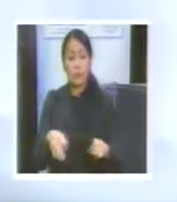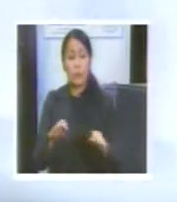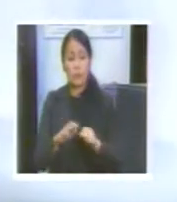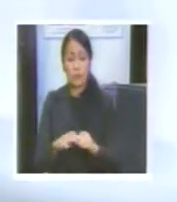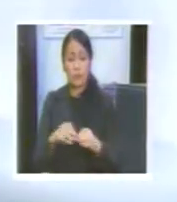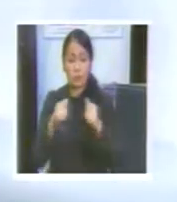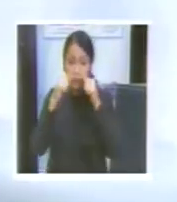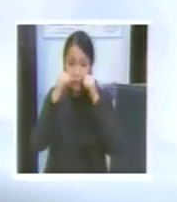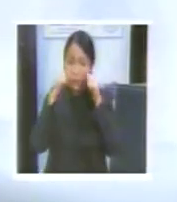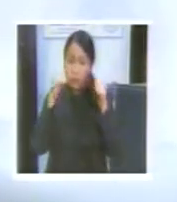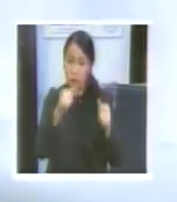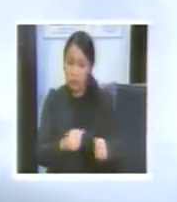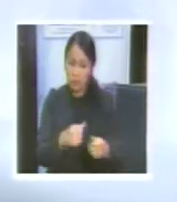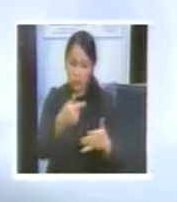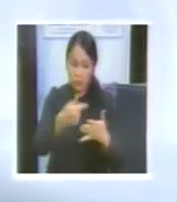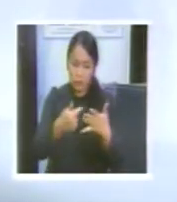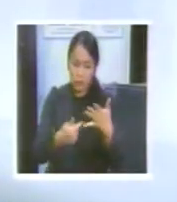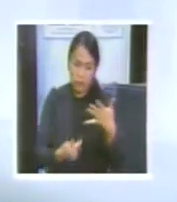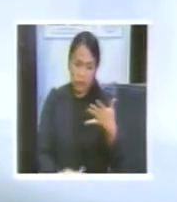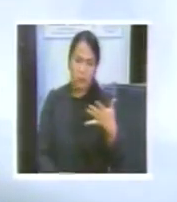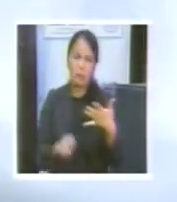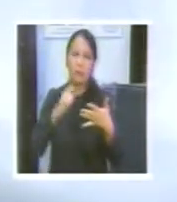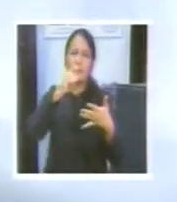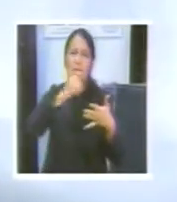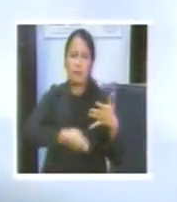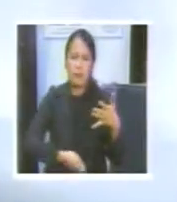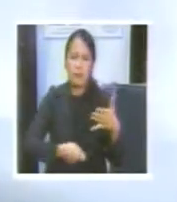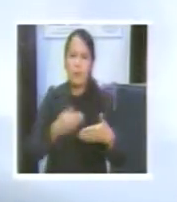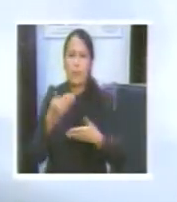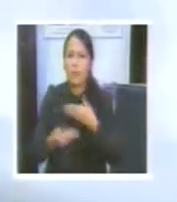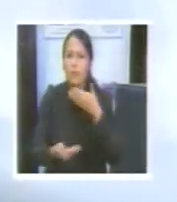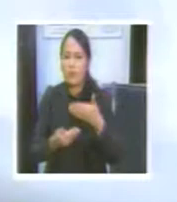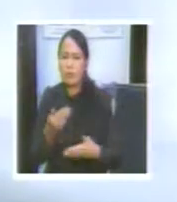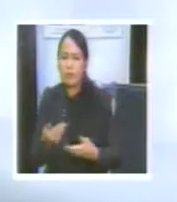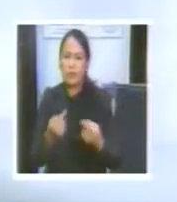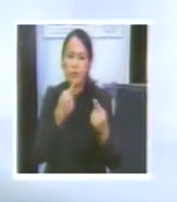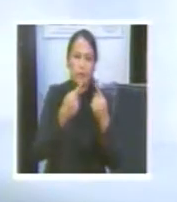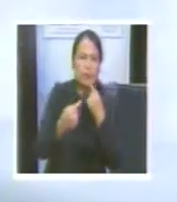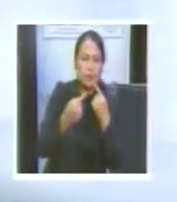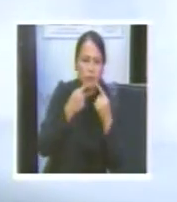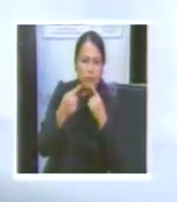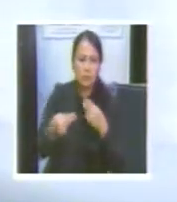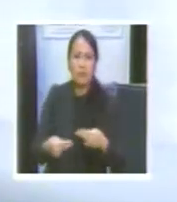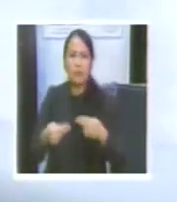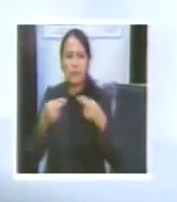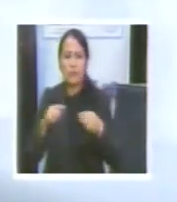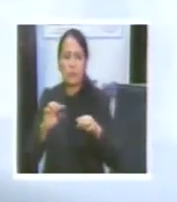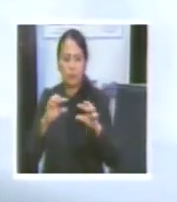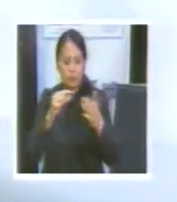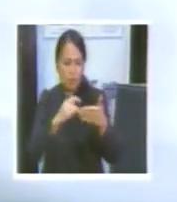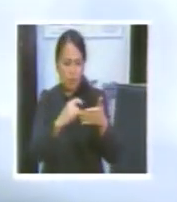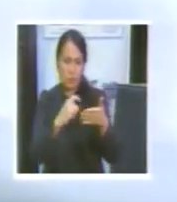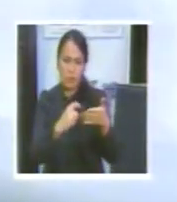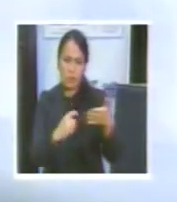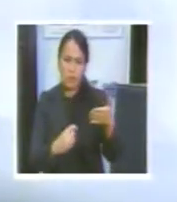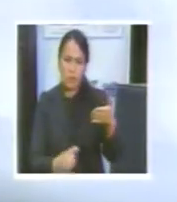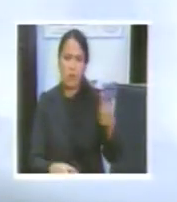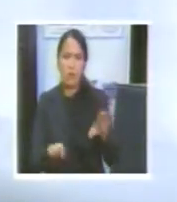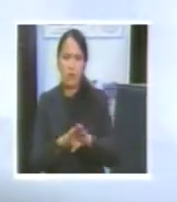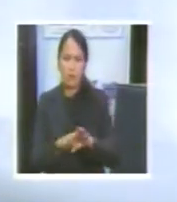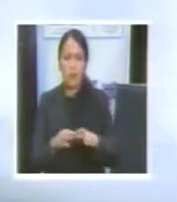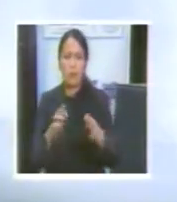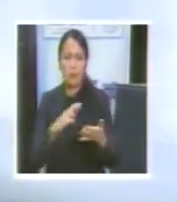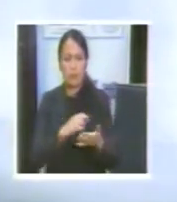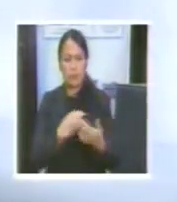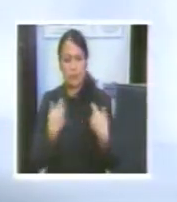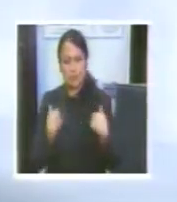prestar atención a las características del acuerdo en lo que se refiere al proceso de negociación de las cláusulas de democracia y de respeto a los derechos